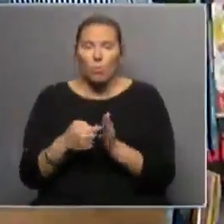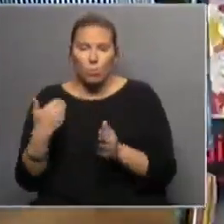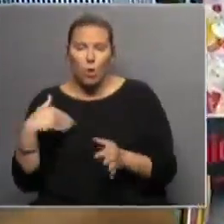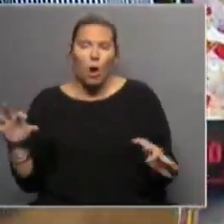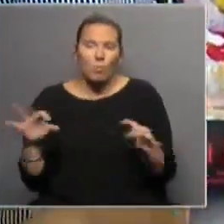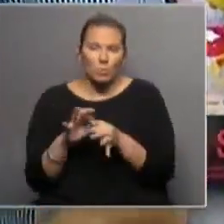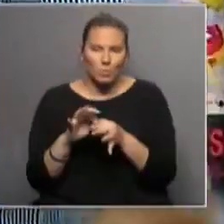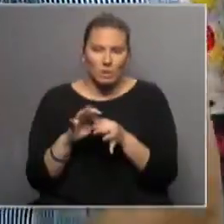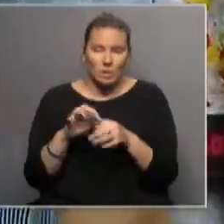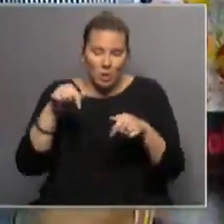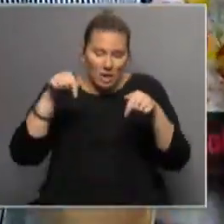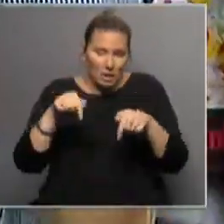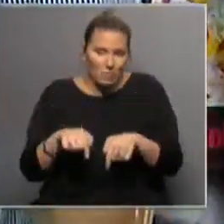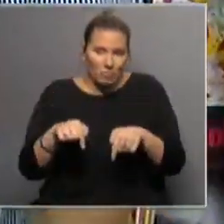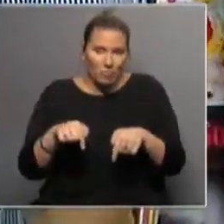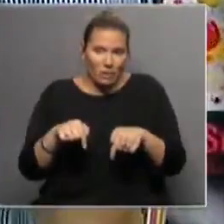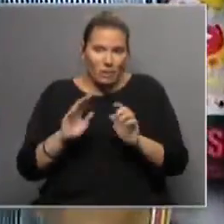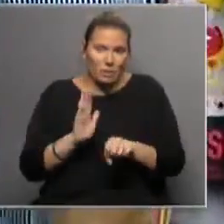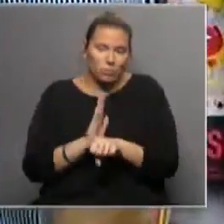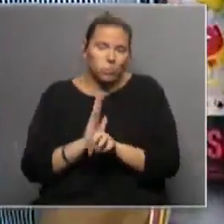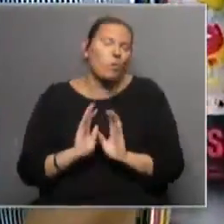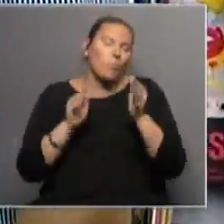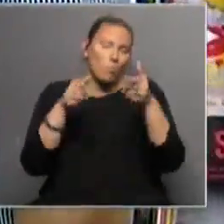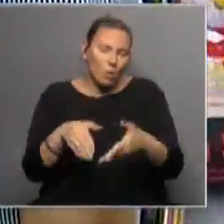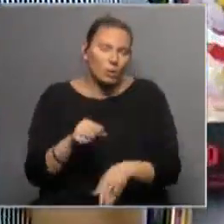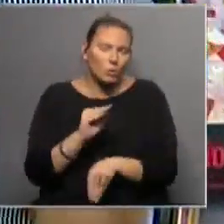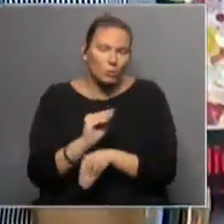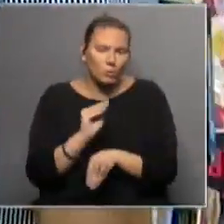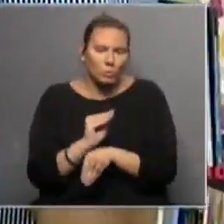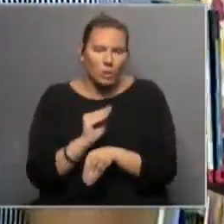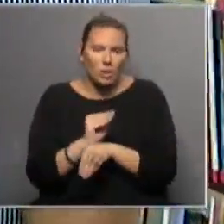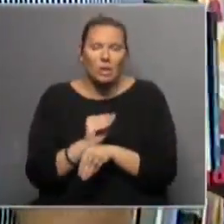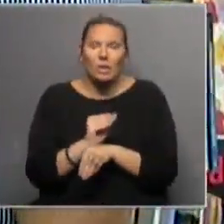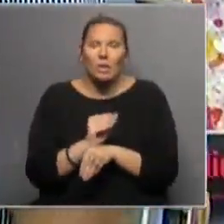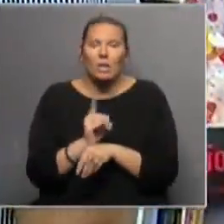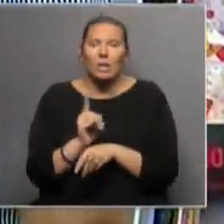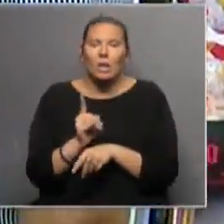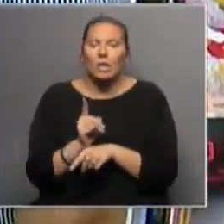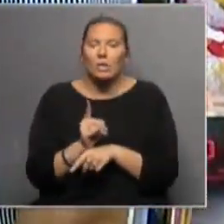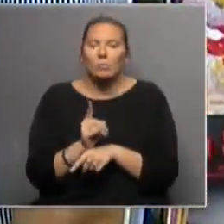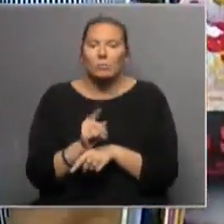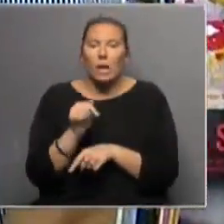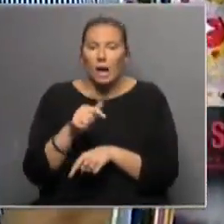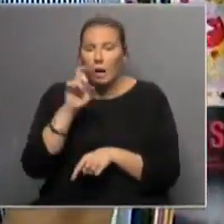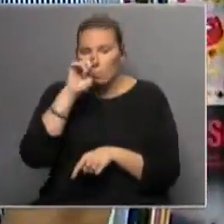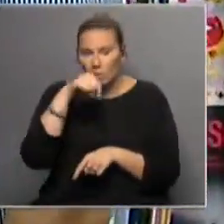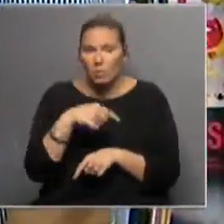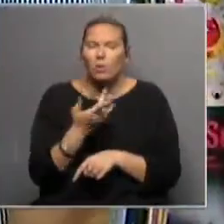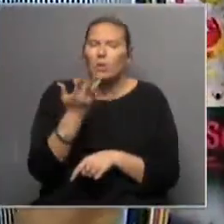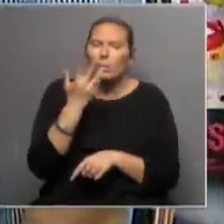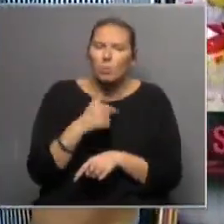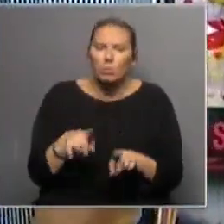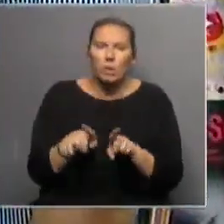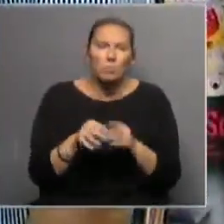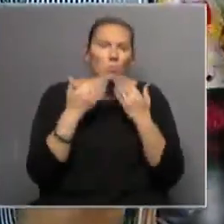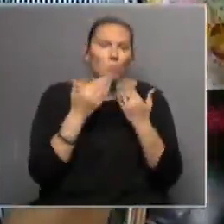unidos en este puente, ¿no? Cultural. Sí, muy contento. Ariel, ¿qué te atrapó de acá, de Montevideo? Les hago la